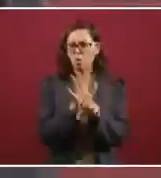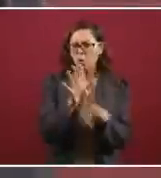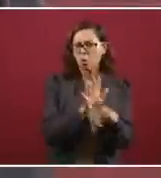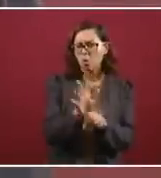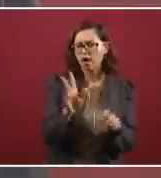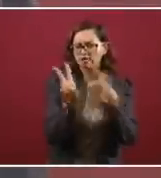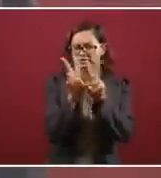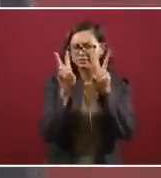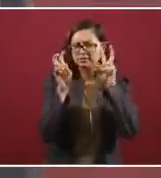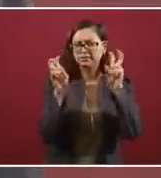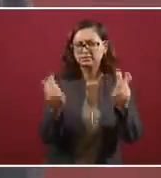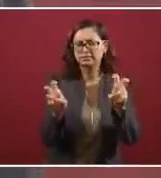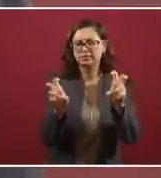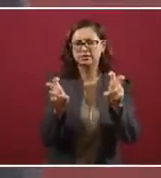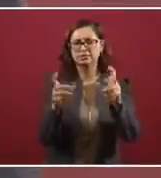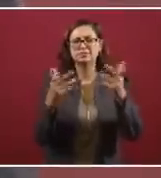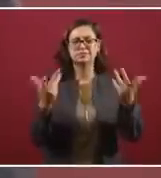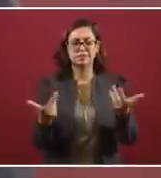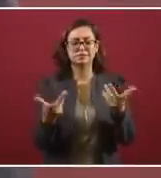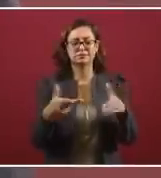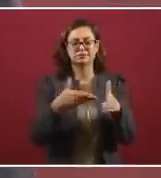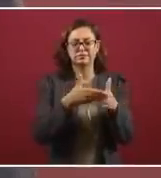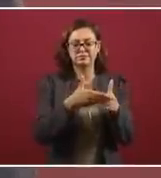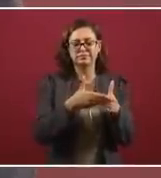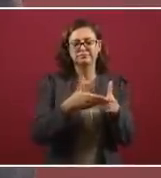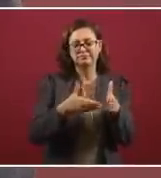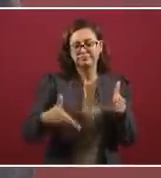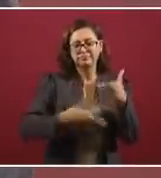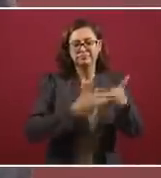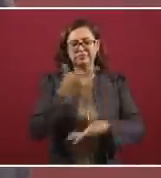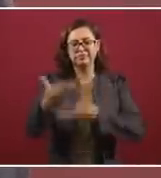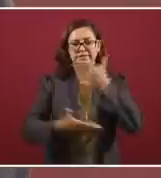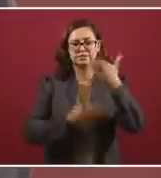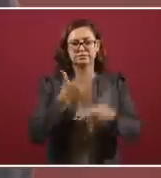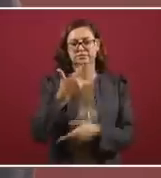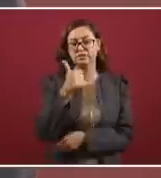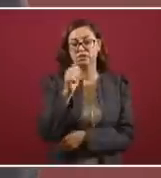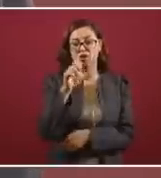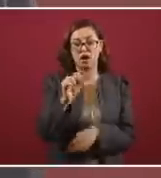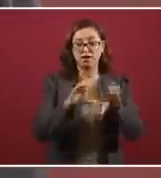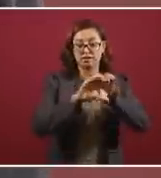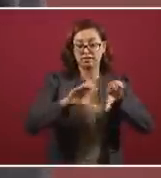para la nación de este servicio de transporte de gas.